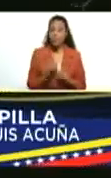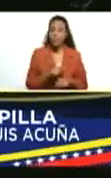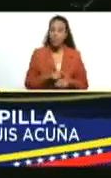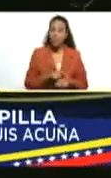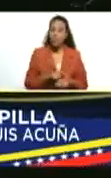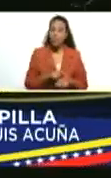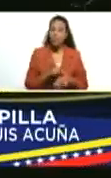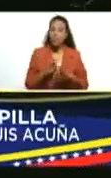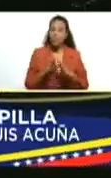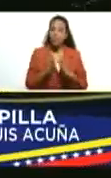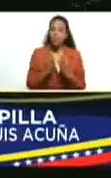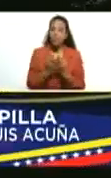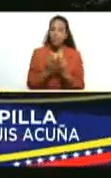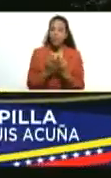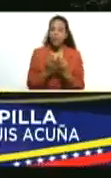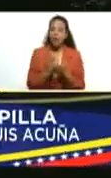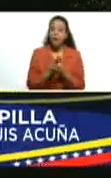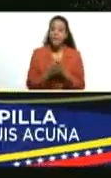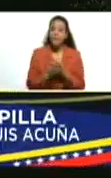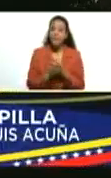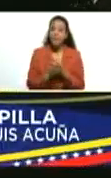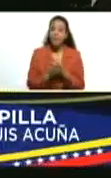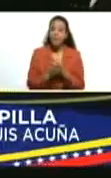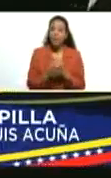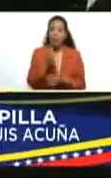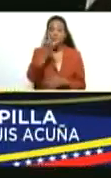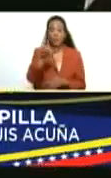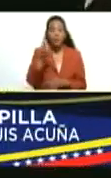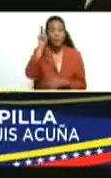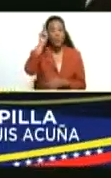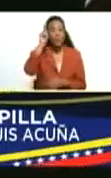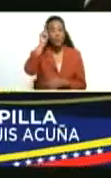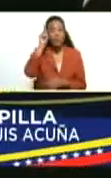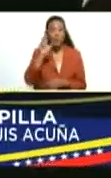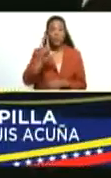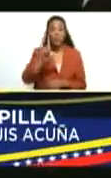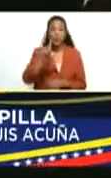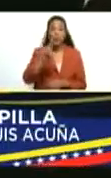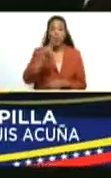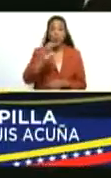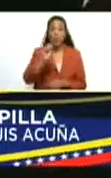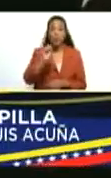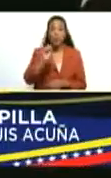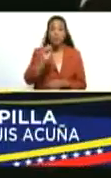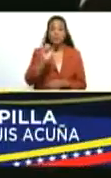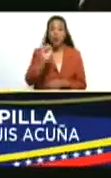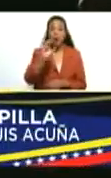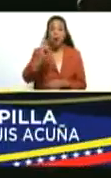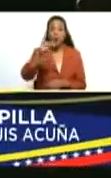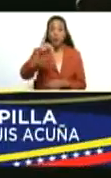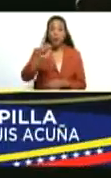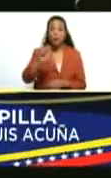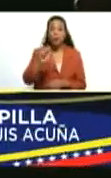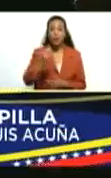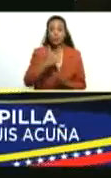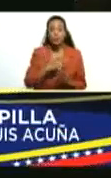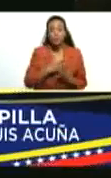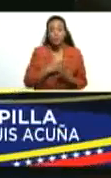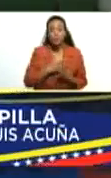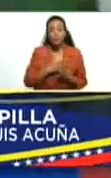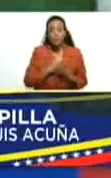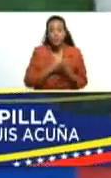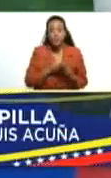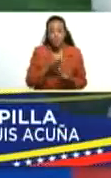a los familiares y amigos del profesor Luis Acuña. Un sentido homenaje que le